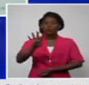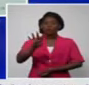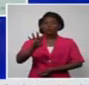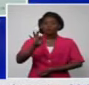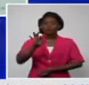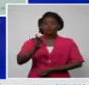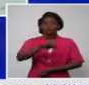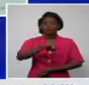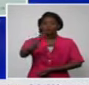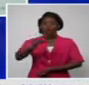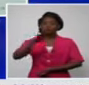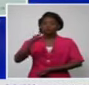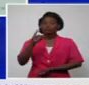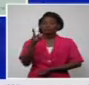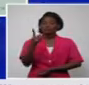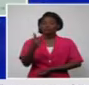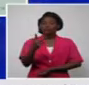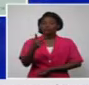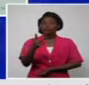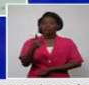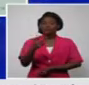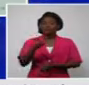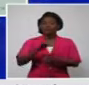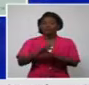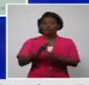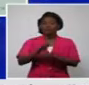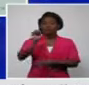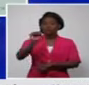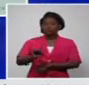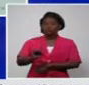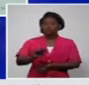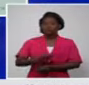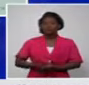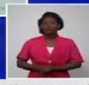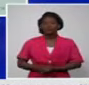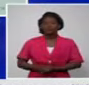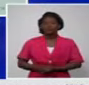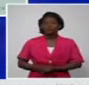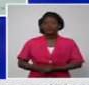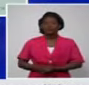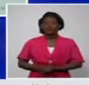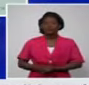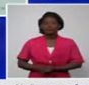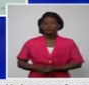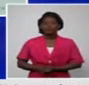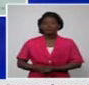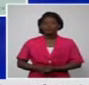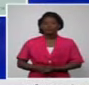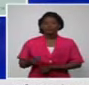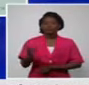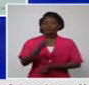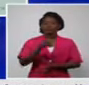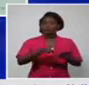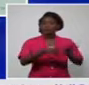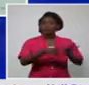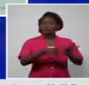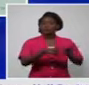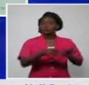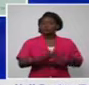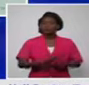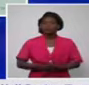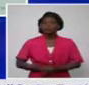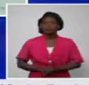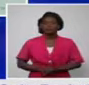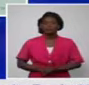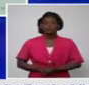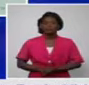2 en San Antonio del Sur y Caimanera con un caso. Y el municipio especial Isla de la Juventud